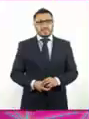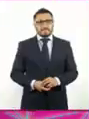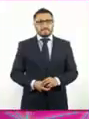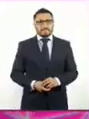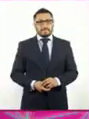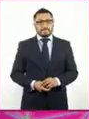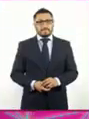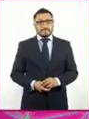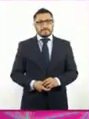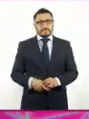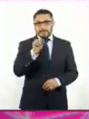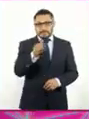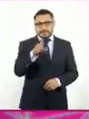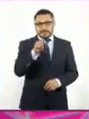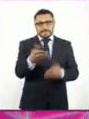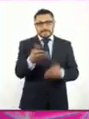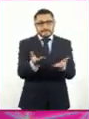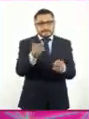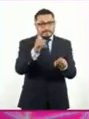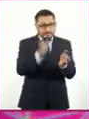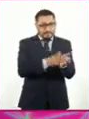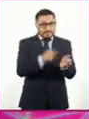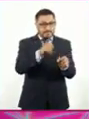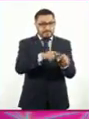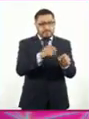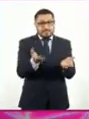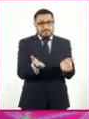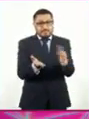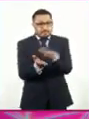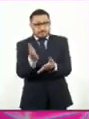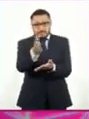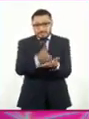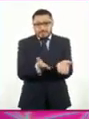Dobla también por la mitad las hojas de color.